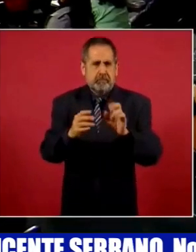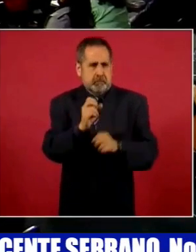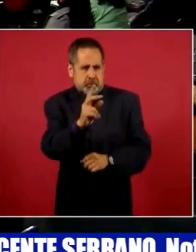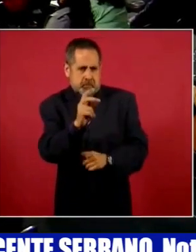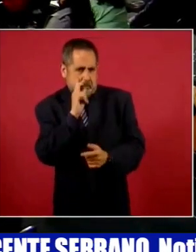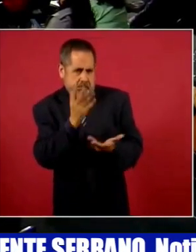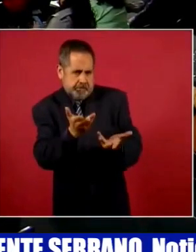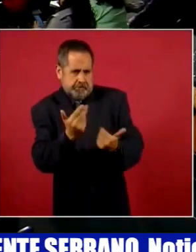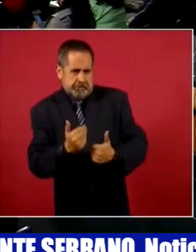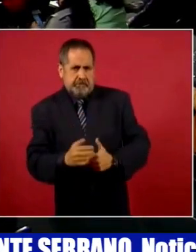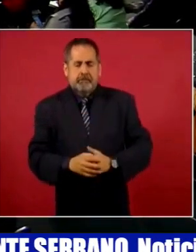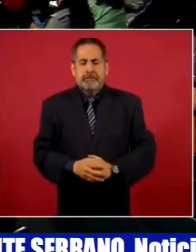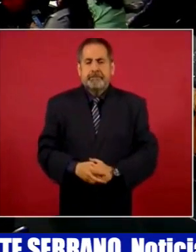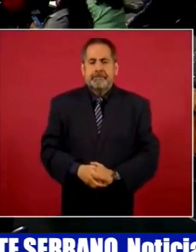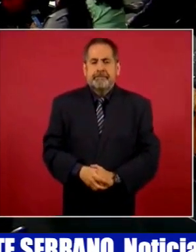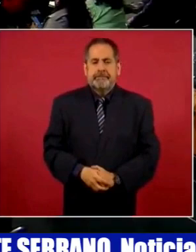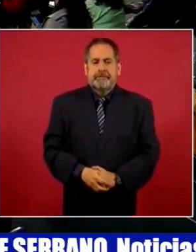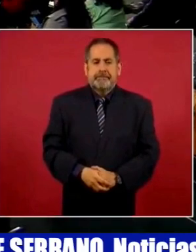nuestras cifras